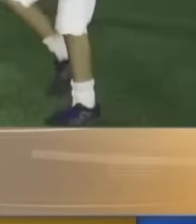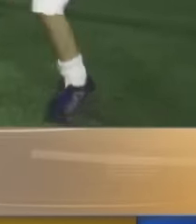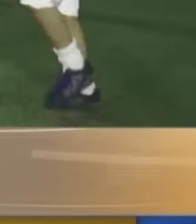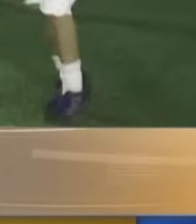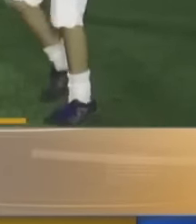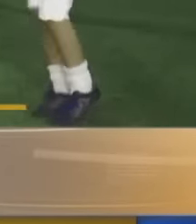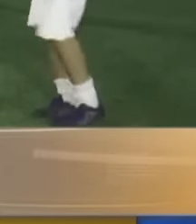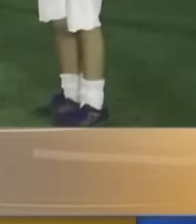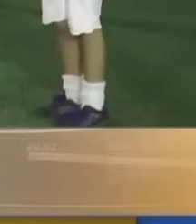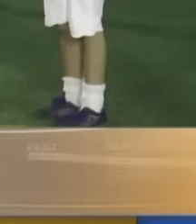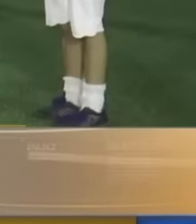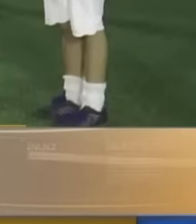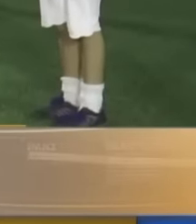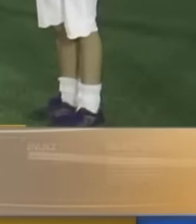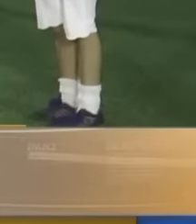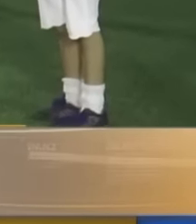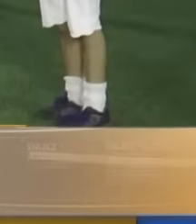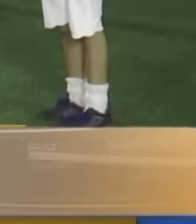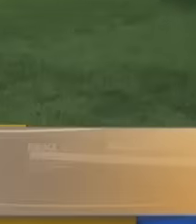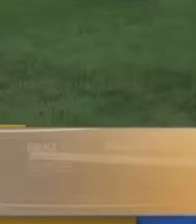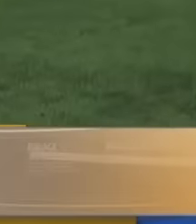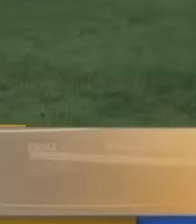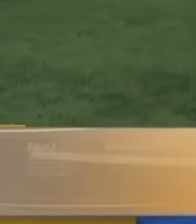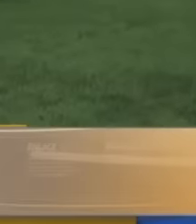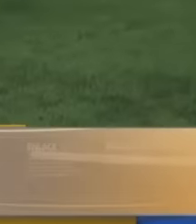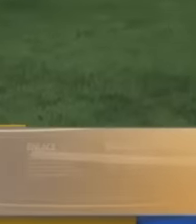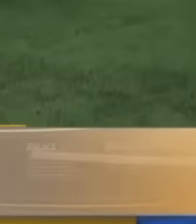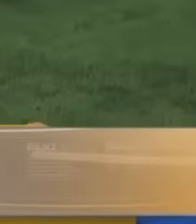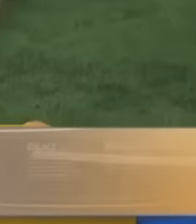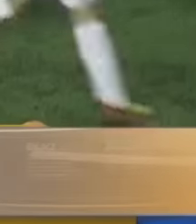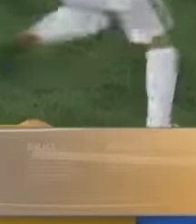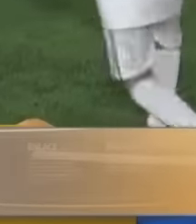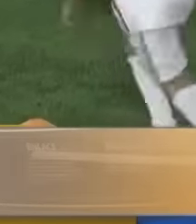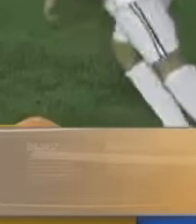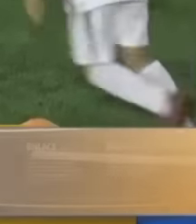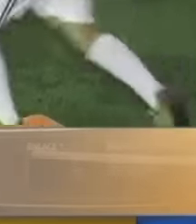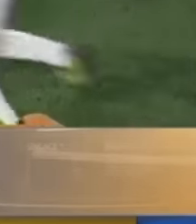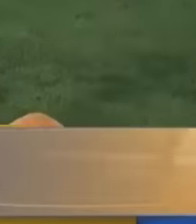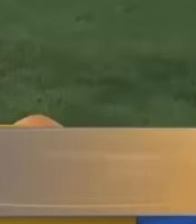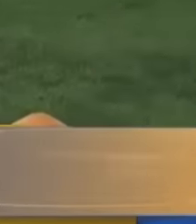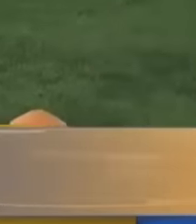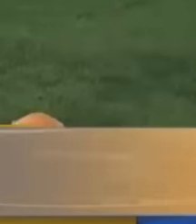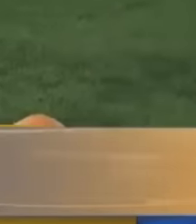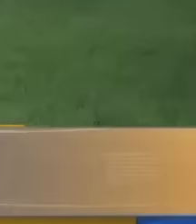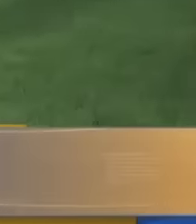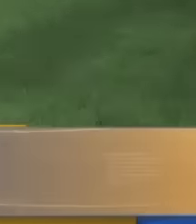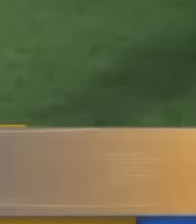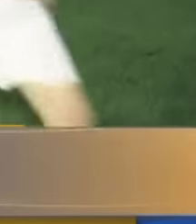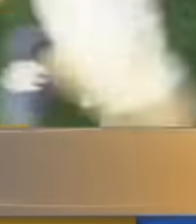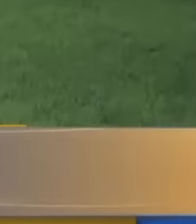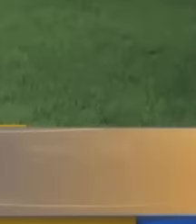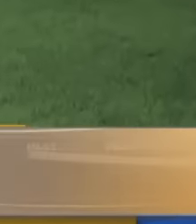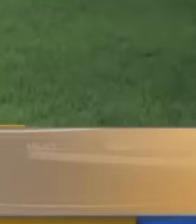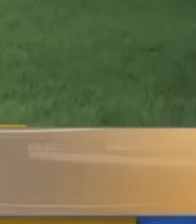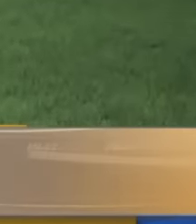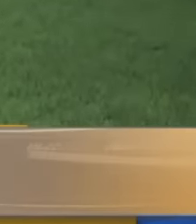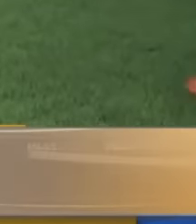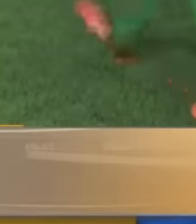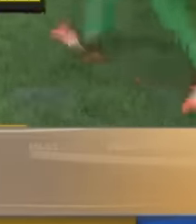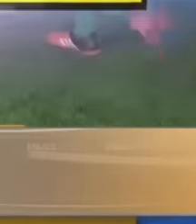a conocer los tres equipos clasificados a esta justa, que se organiza tradicionalmente para fin de año. Estarán los mejores equipos del torneo municipal de